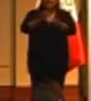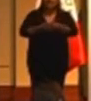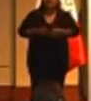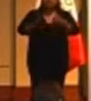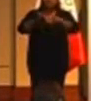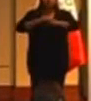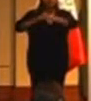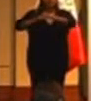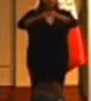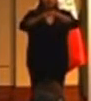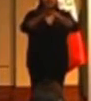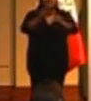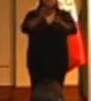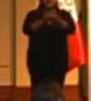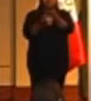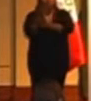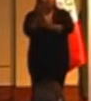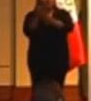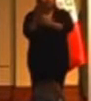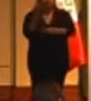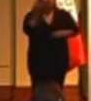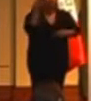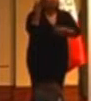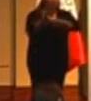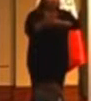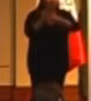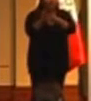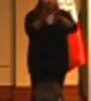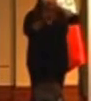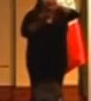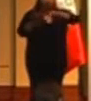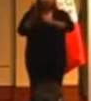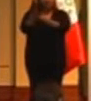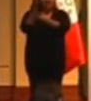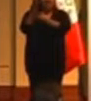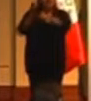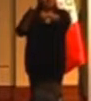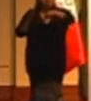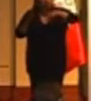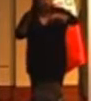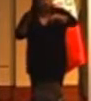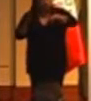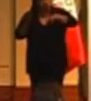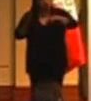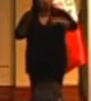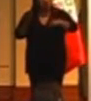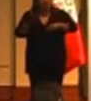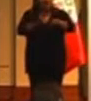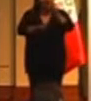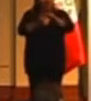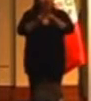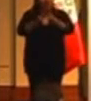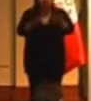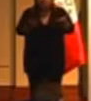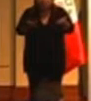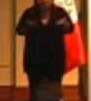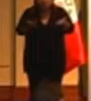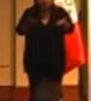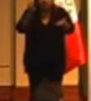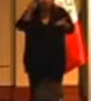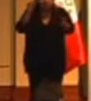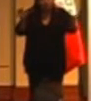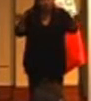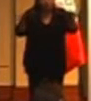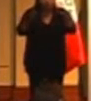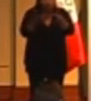más innovador. Esos cuatro ejes son cuatro ejes que nosotros, de repente sin haberlos concebido en un